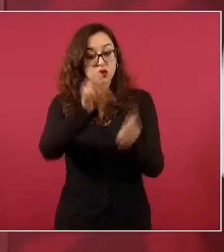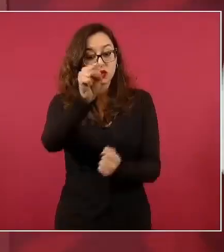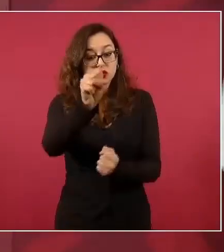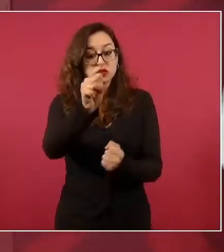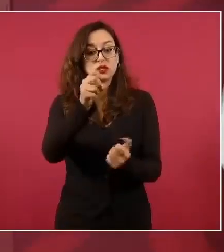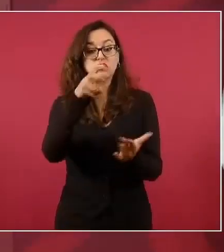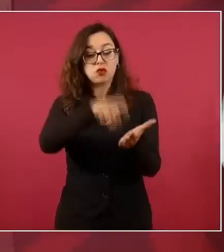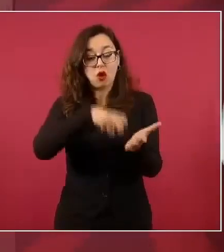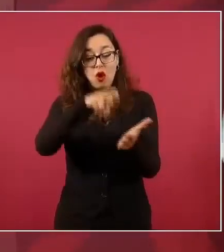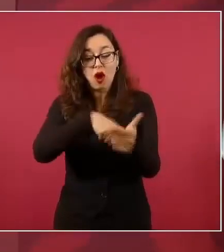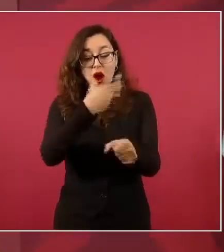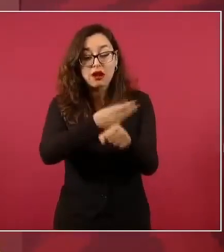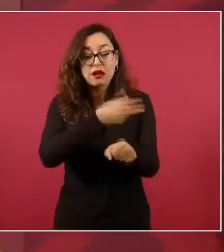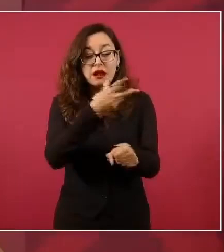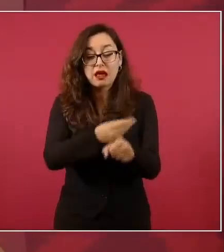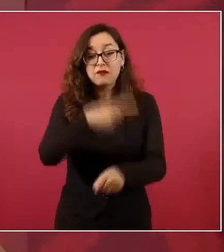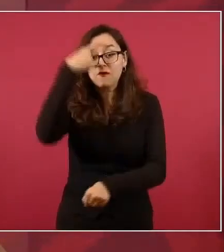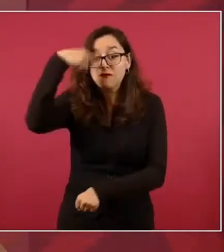mayoría simple,